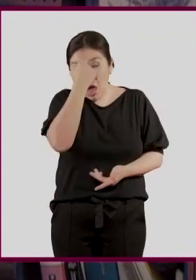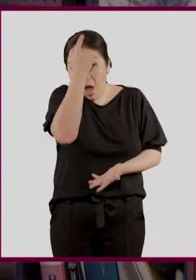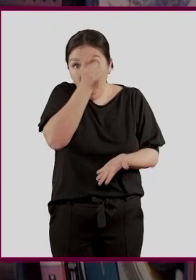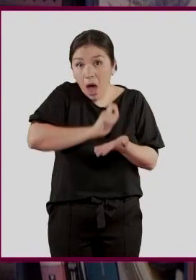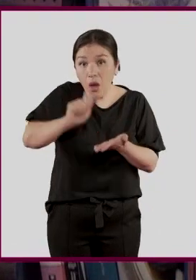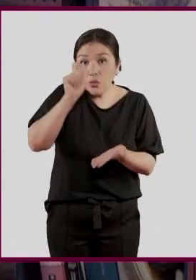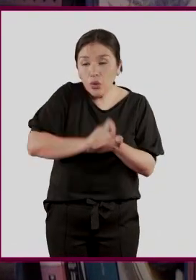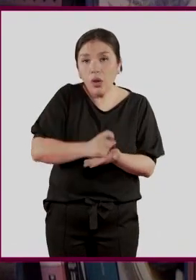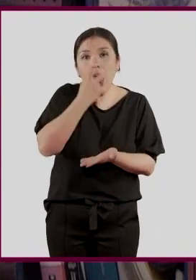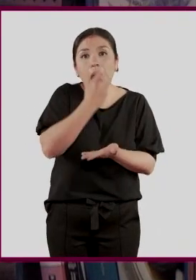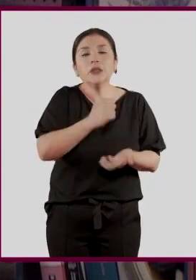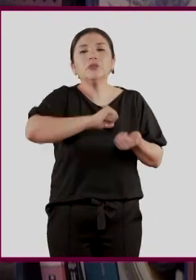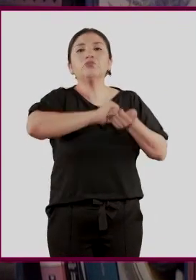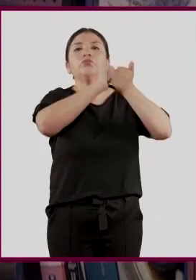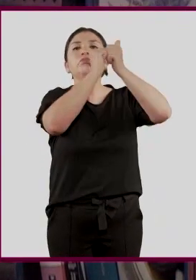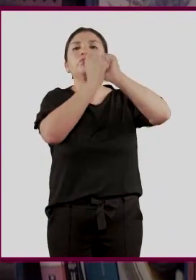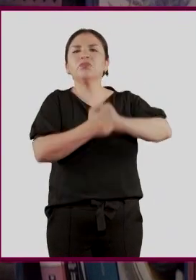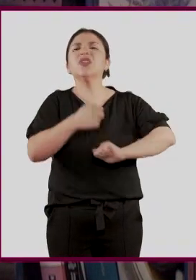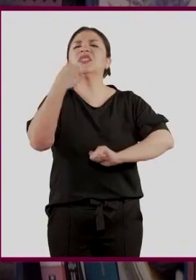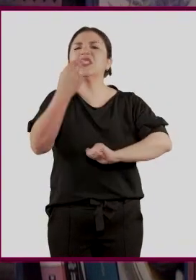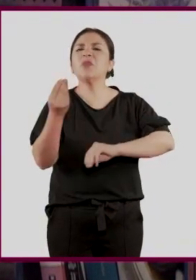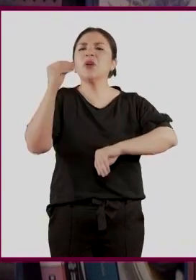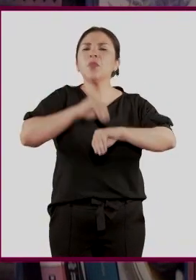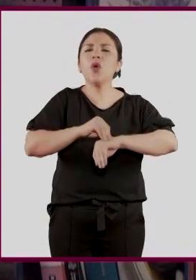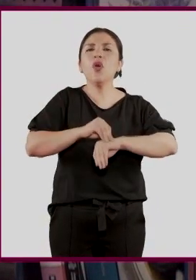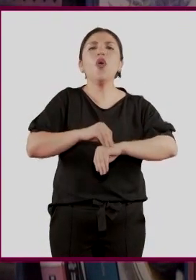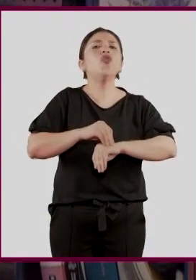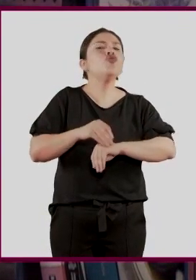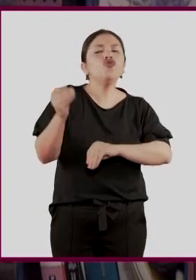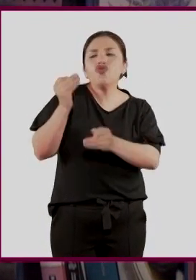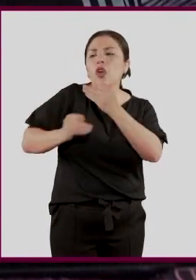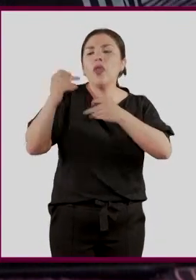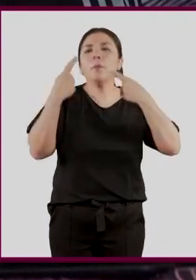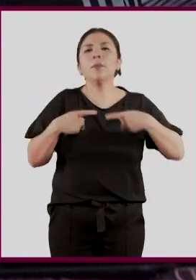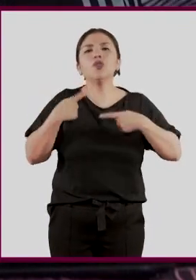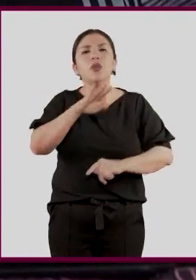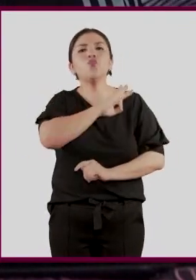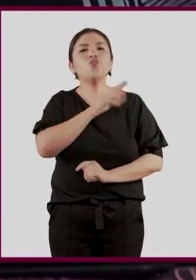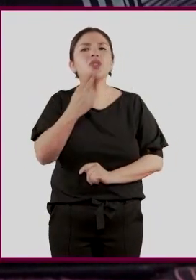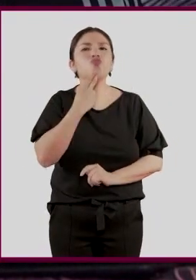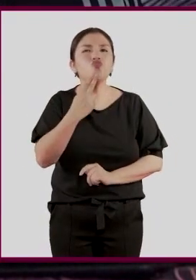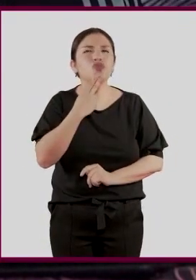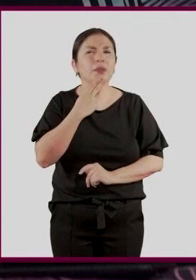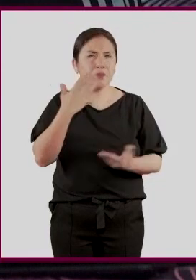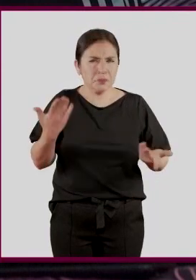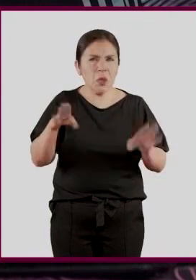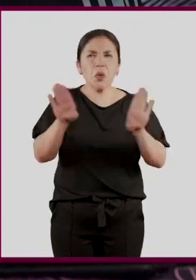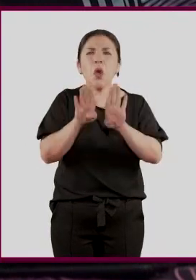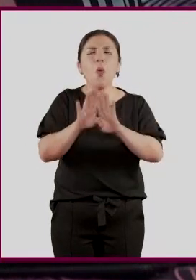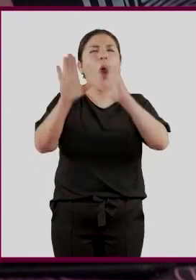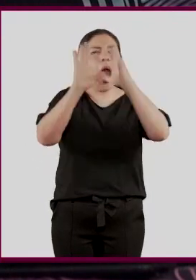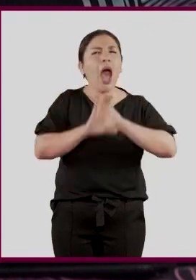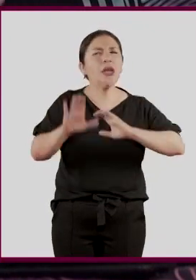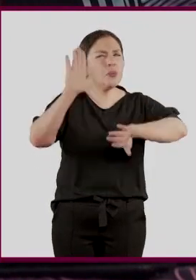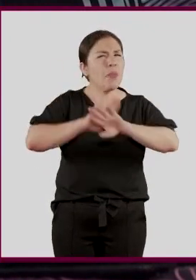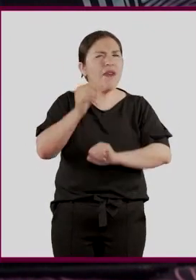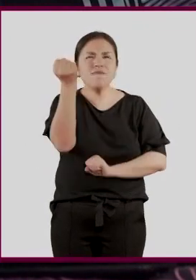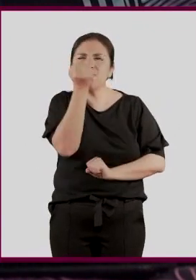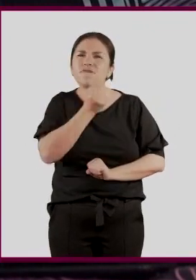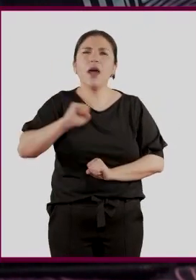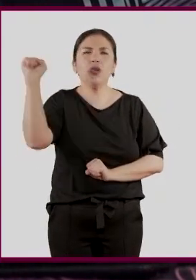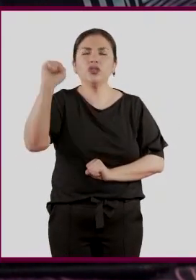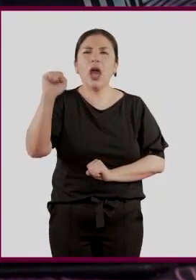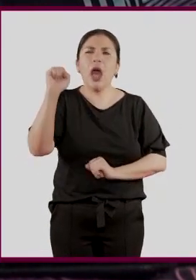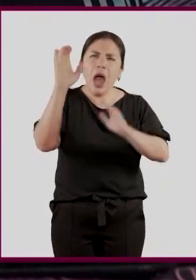autora, la obra se convierte en lo que se llama de dominio público. Un caso así es una canción